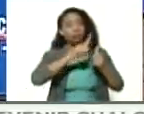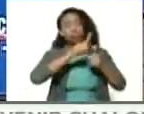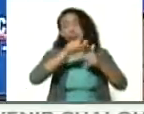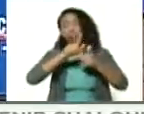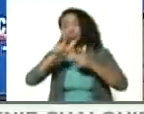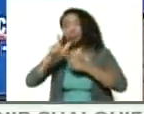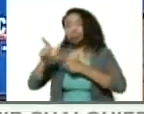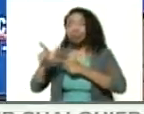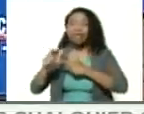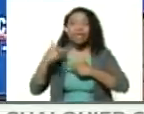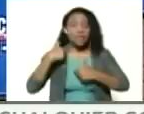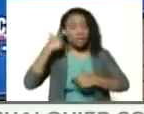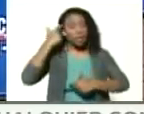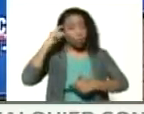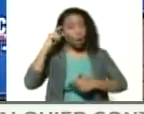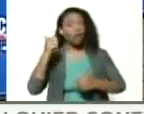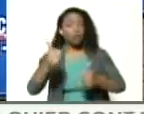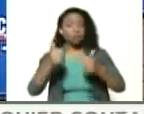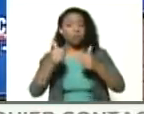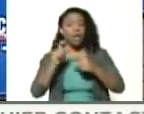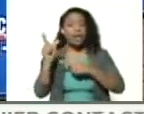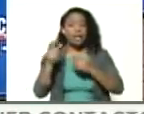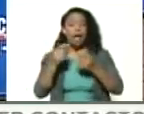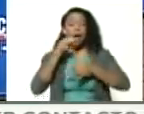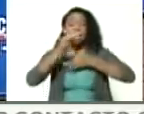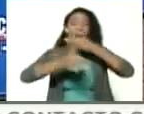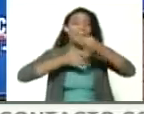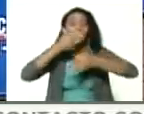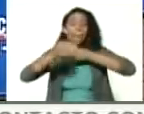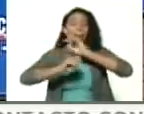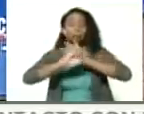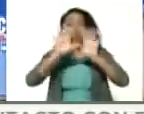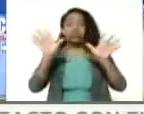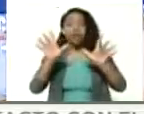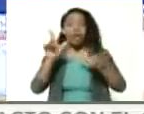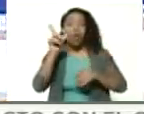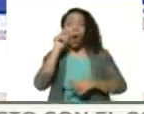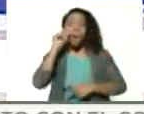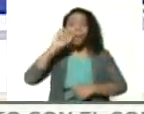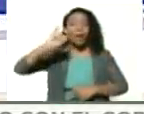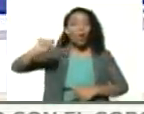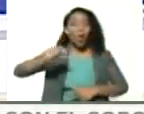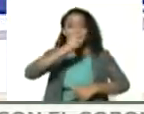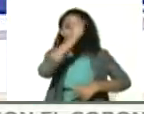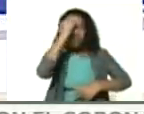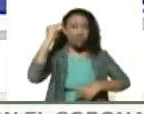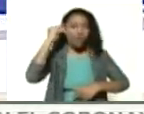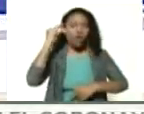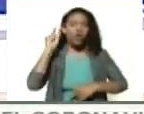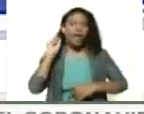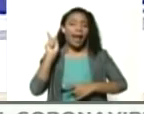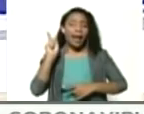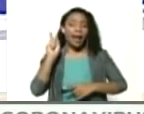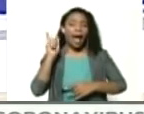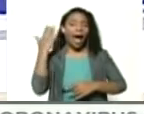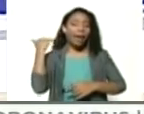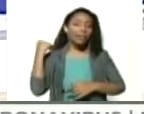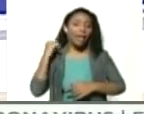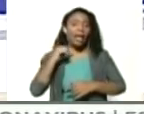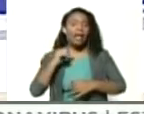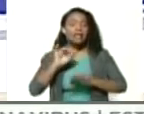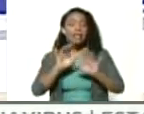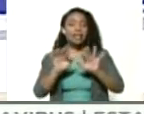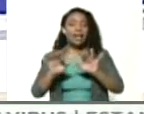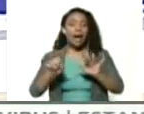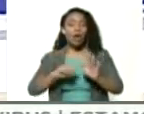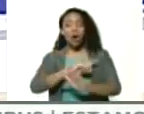Y recuerdo muy bien las declaraciones de un Julio Borges, para entonces secretario general